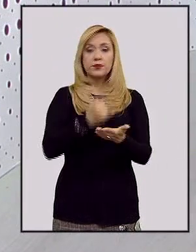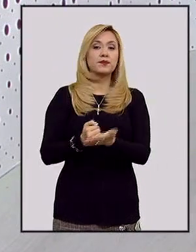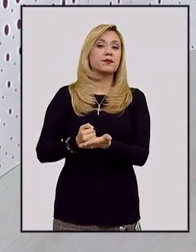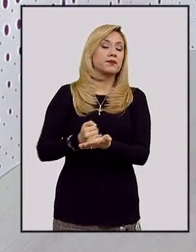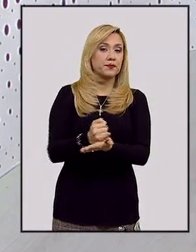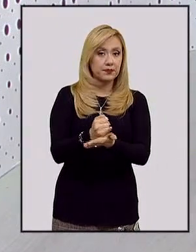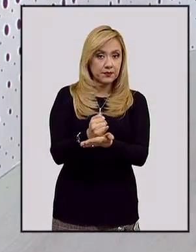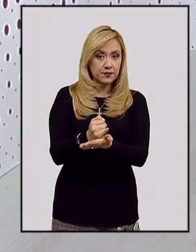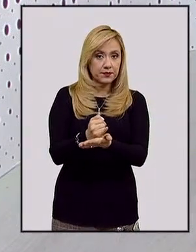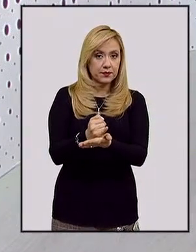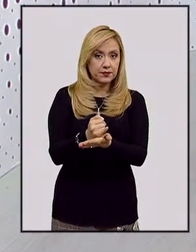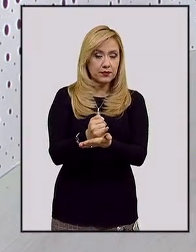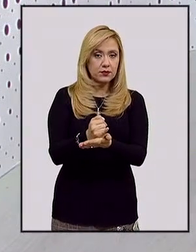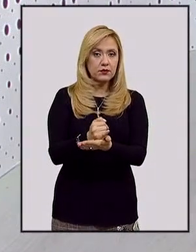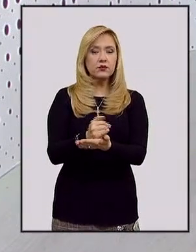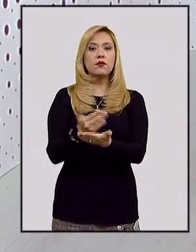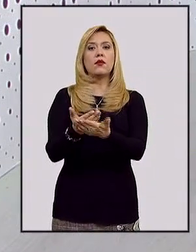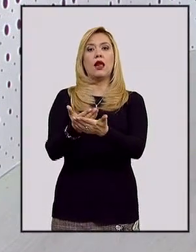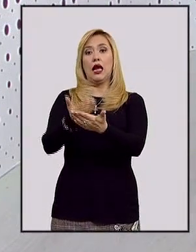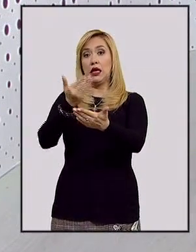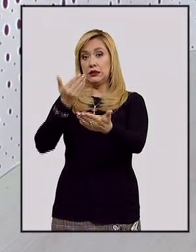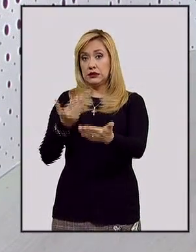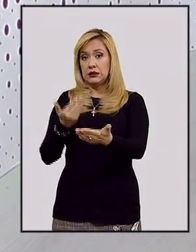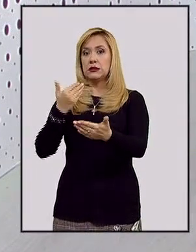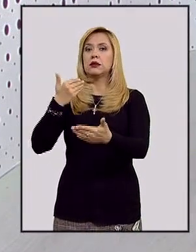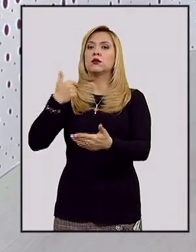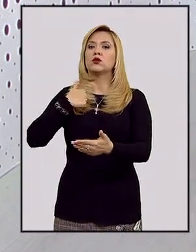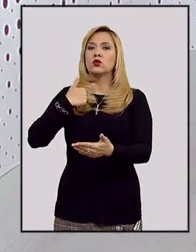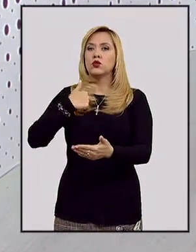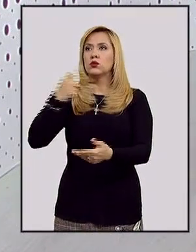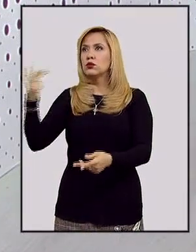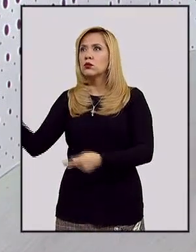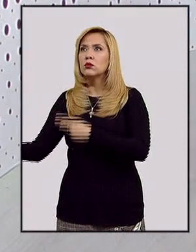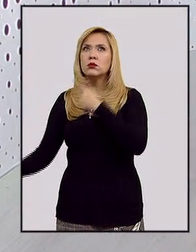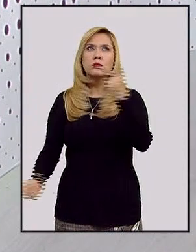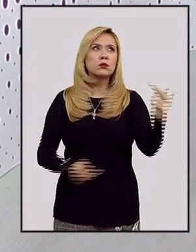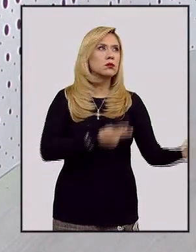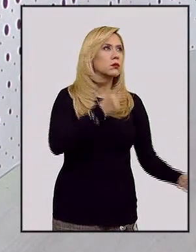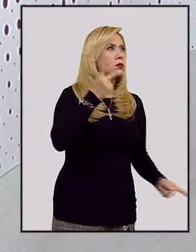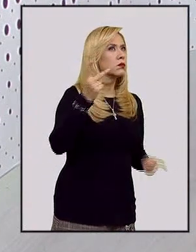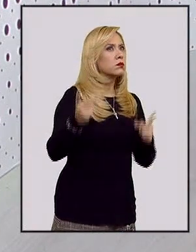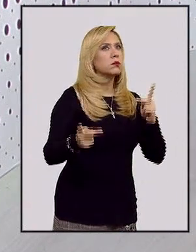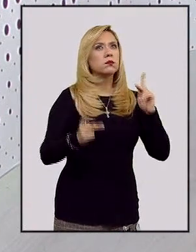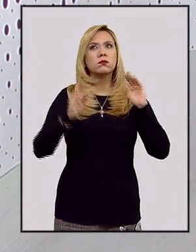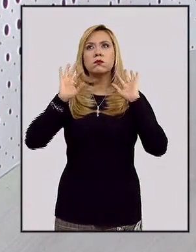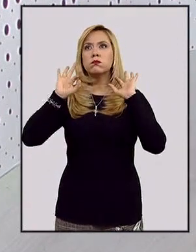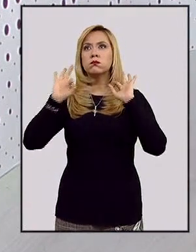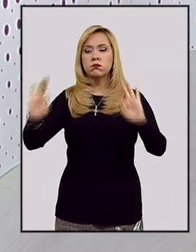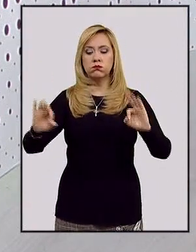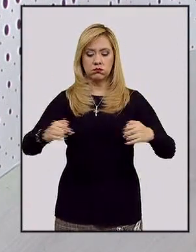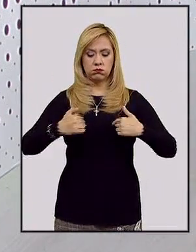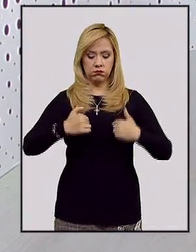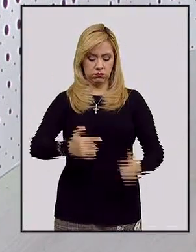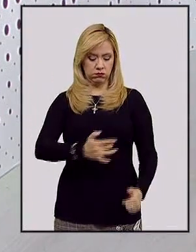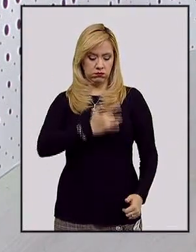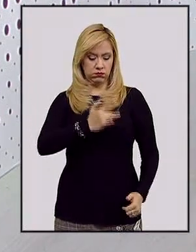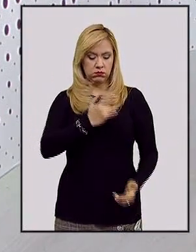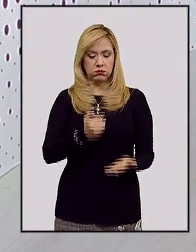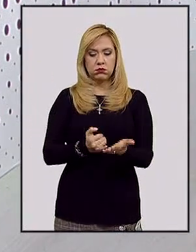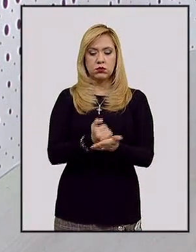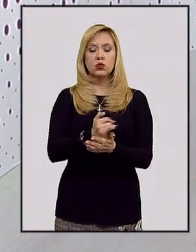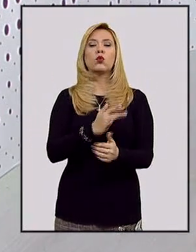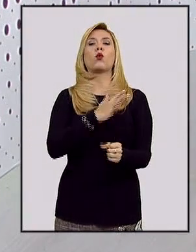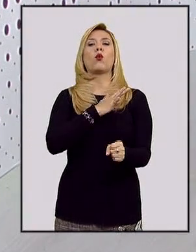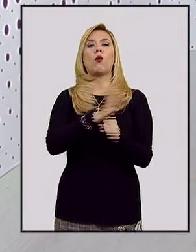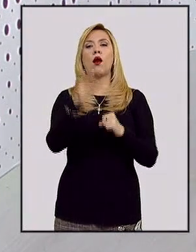que con base en información completa y correcta, ella es la sujeta capacitada para tomar la decisión sobre su